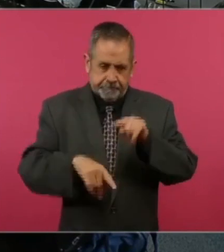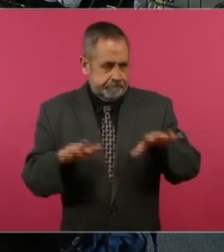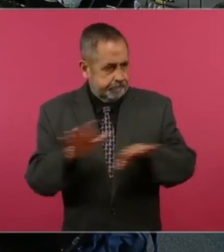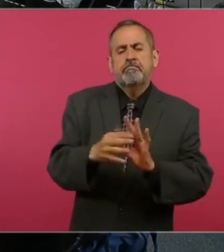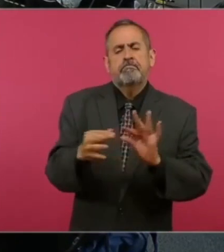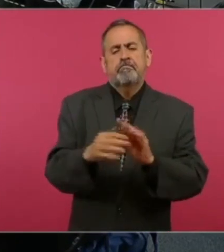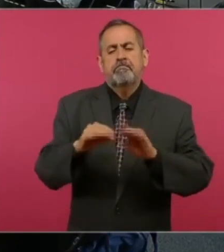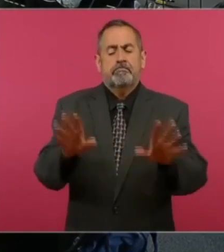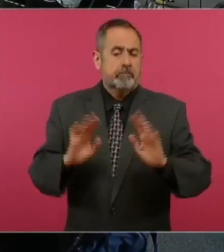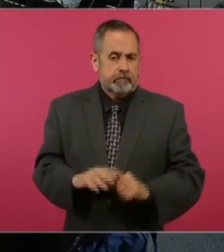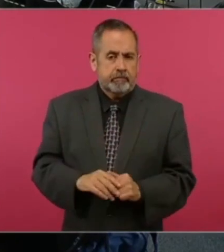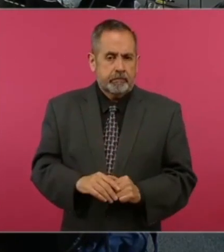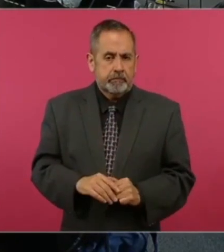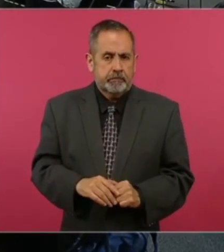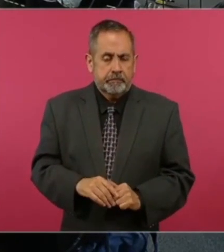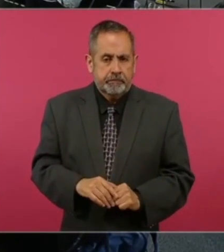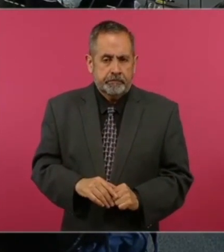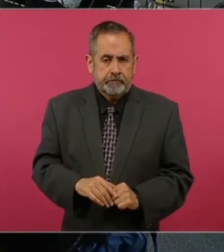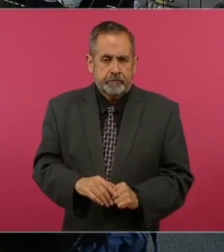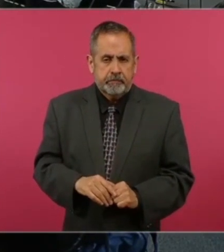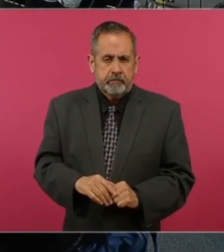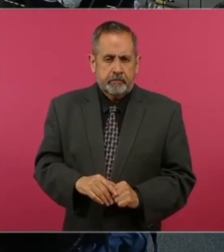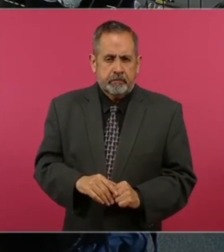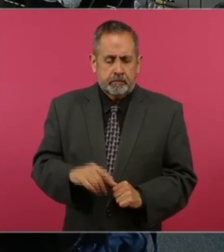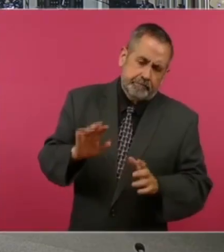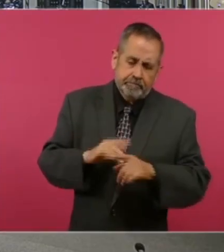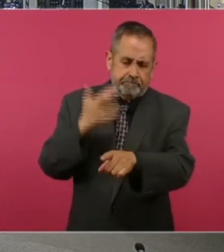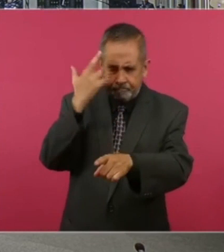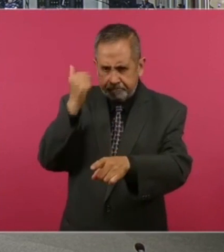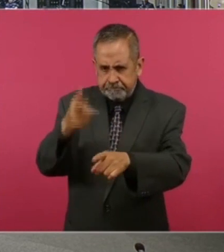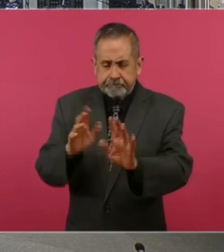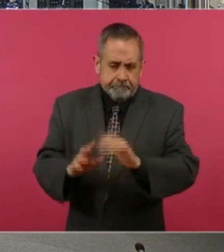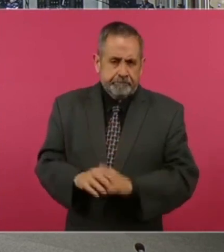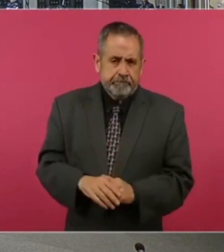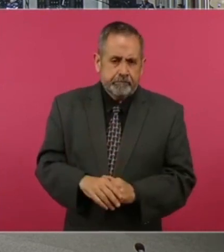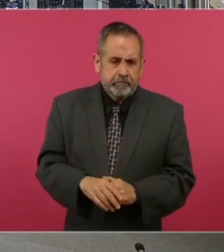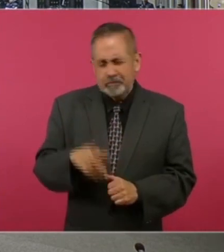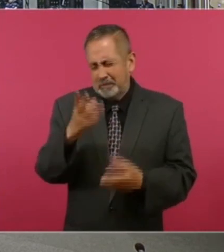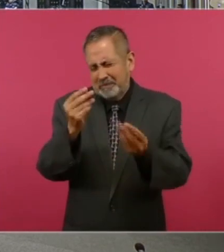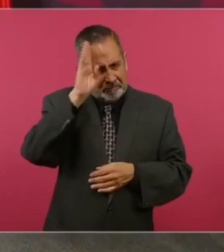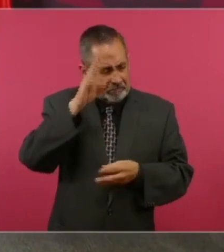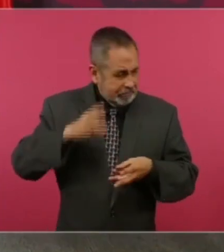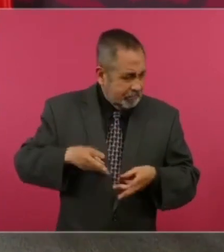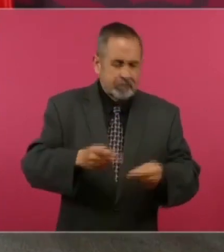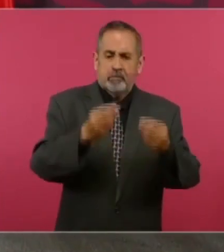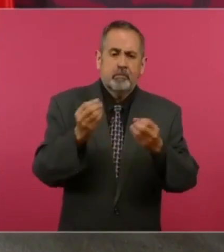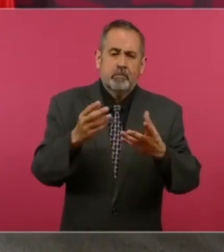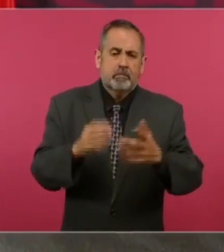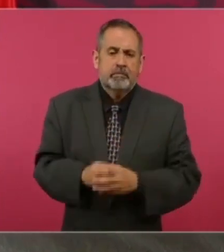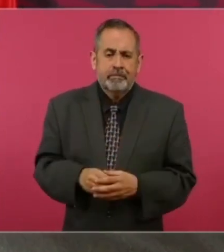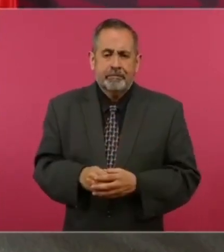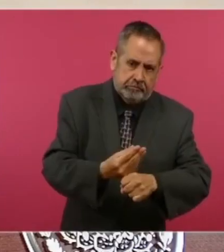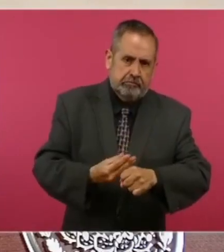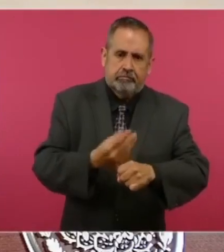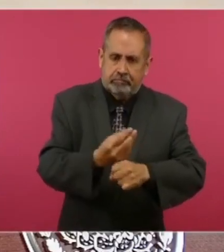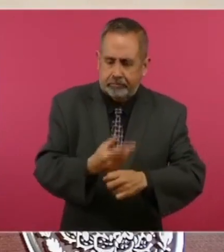Texcoco. Sí. No estoy preparado para ir. Tenían estimado 6. ¿Cómo le hace para hacer una rita? Era muchísimo. Un barril